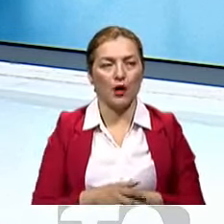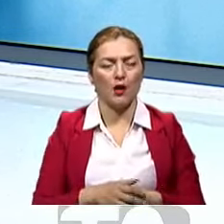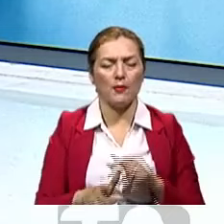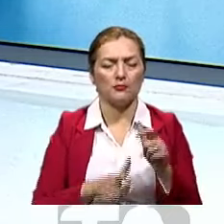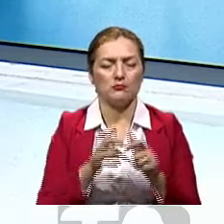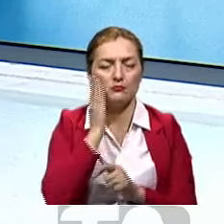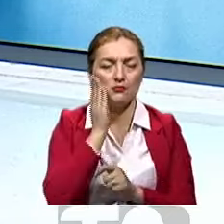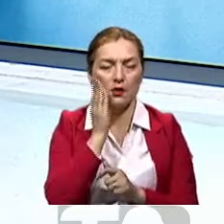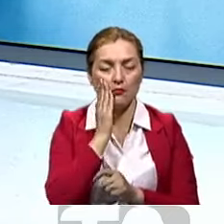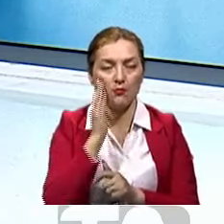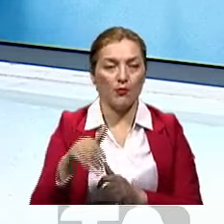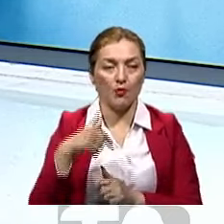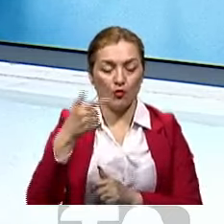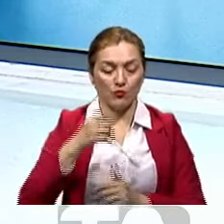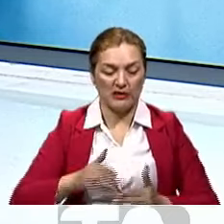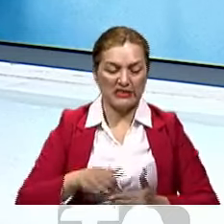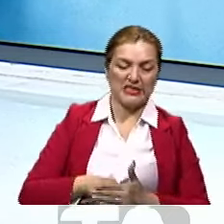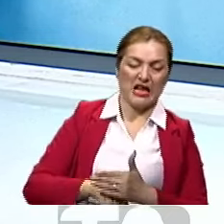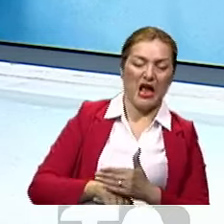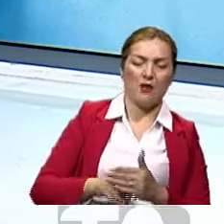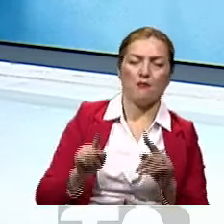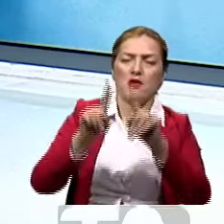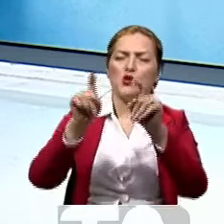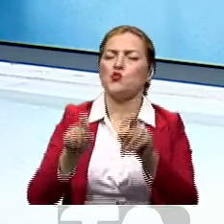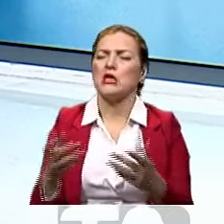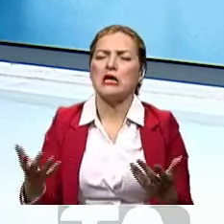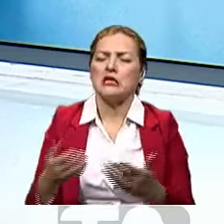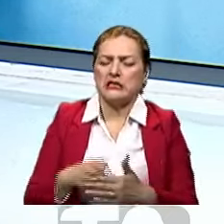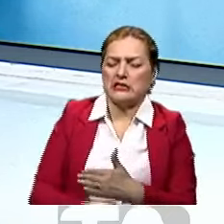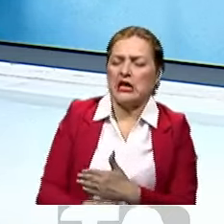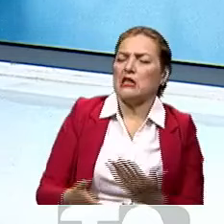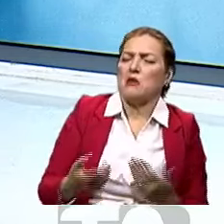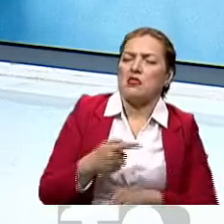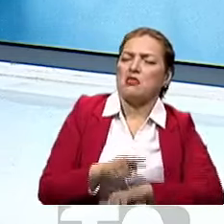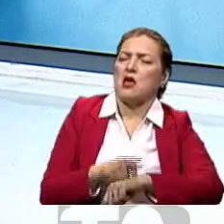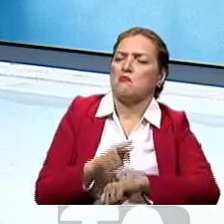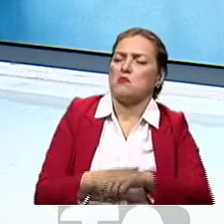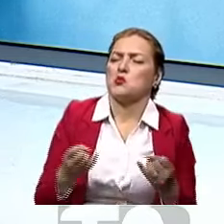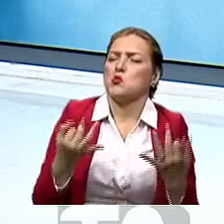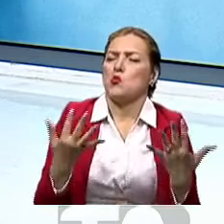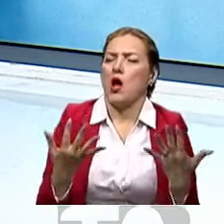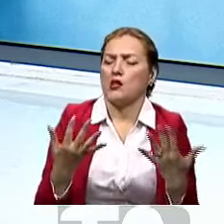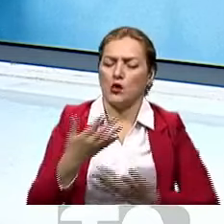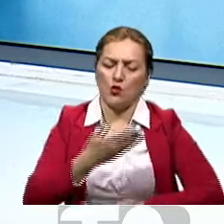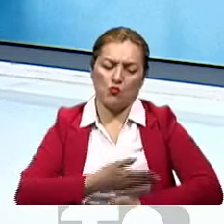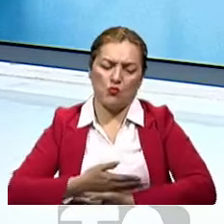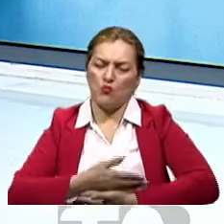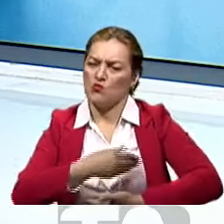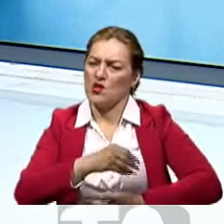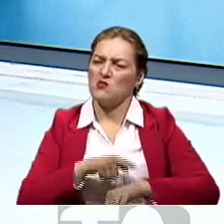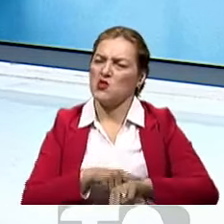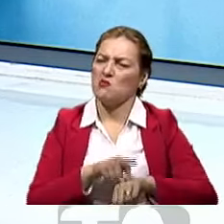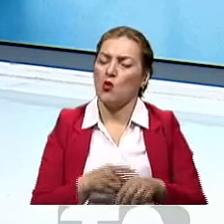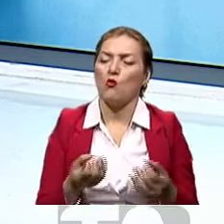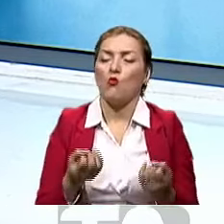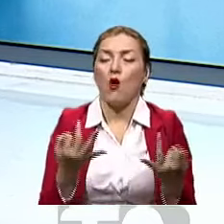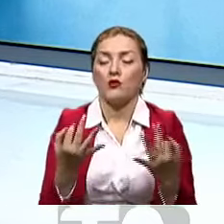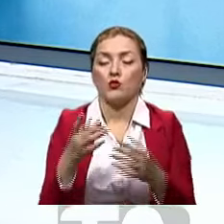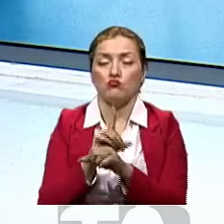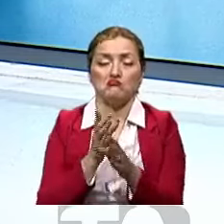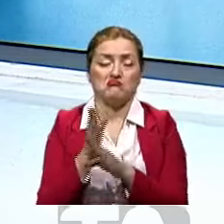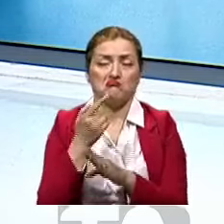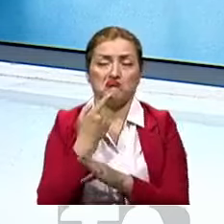de madres que están próximas a dar a luz están, por ejemplo, bueno, ¿cuál es el tiempo que se debería dar de lactar a un bebé? Según los